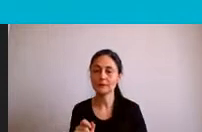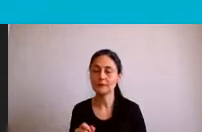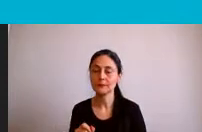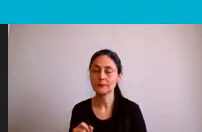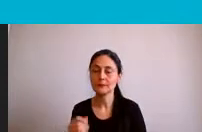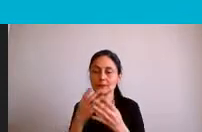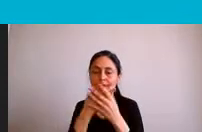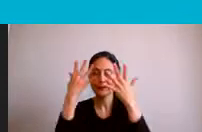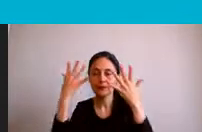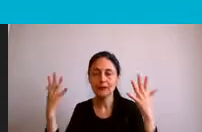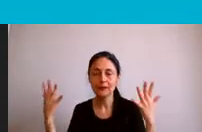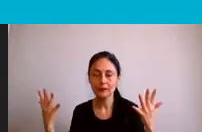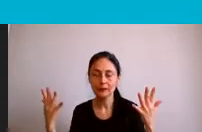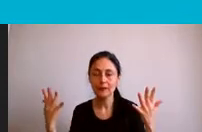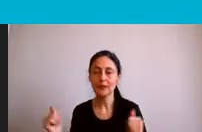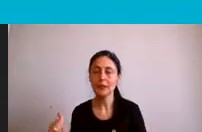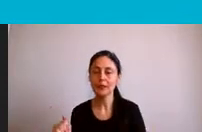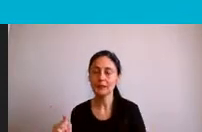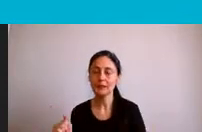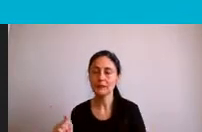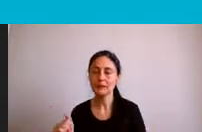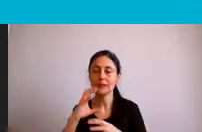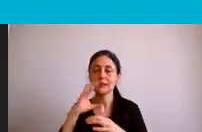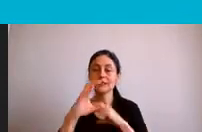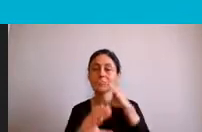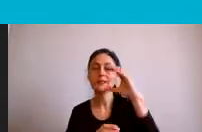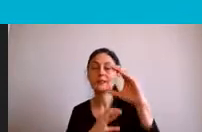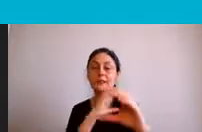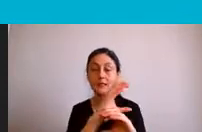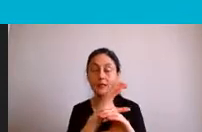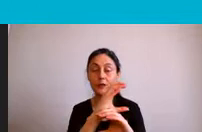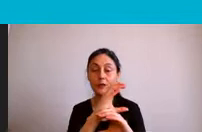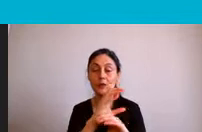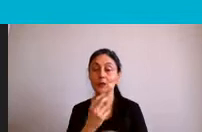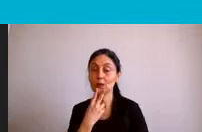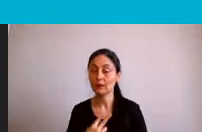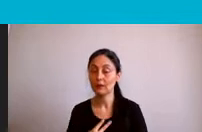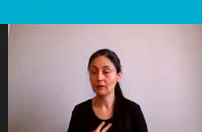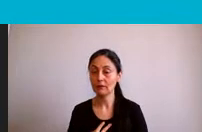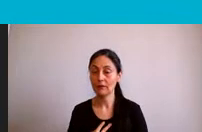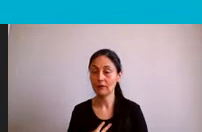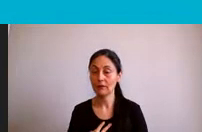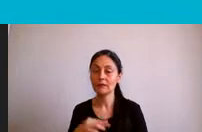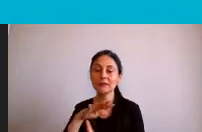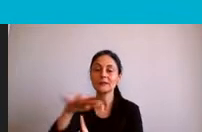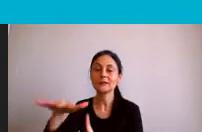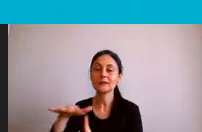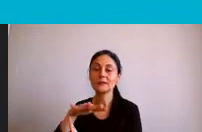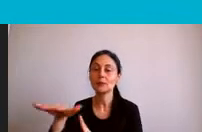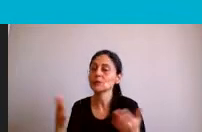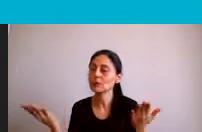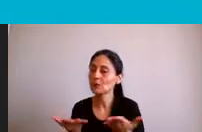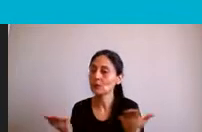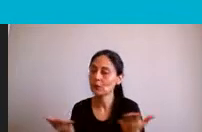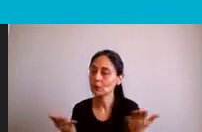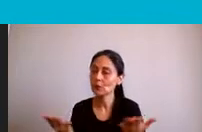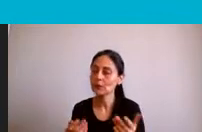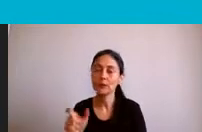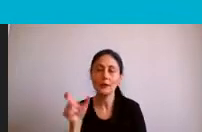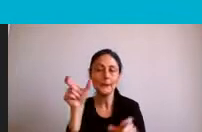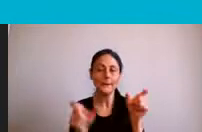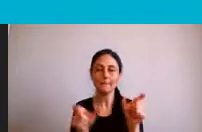claridad respecto al ciclo vital en que se encuentran y respecto a la condición. Es decir, reitero, es población que podemos denominar